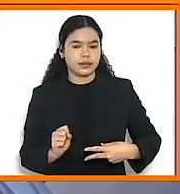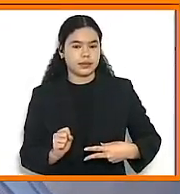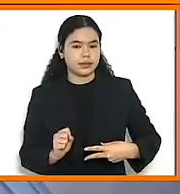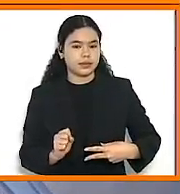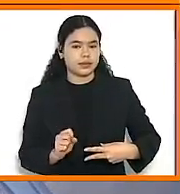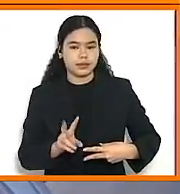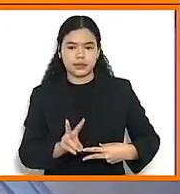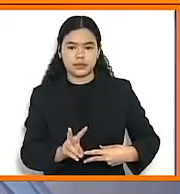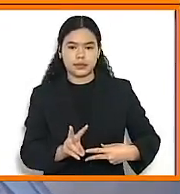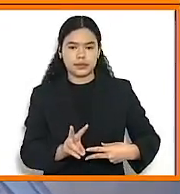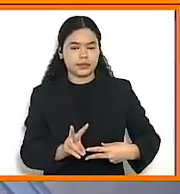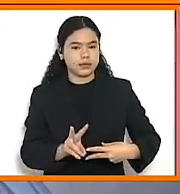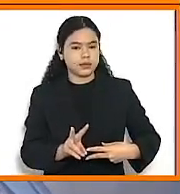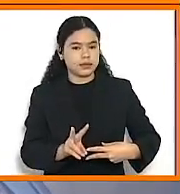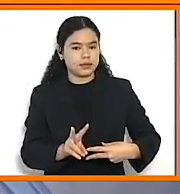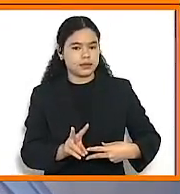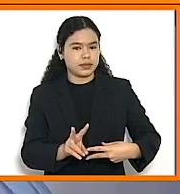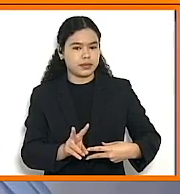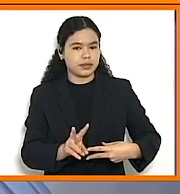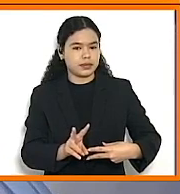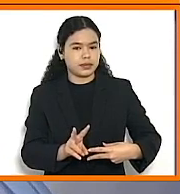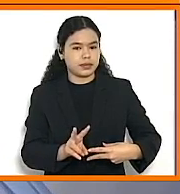El 2, segundo dígito.